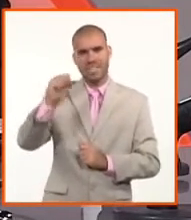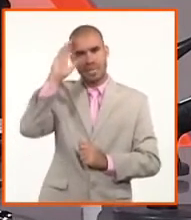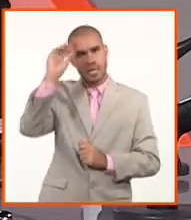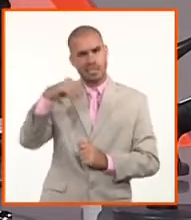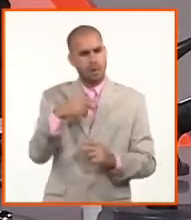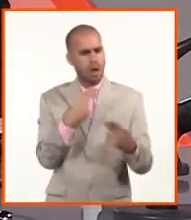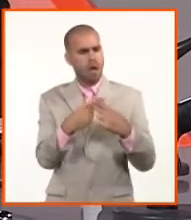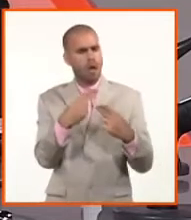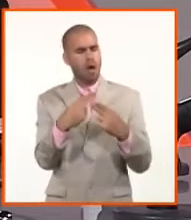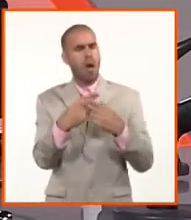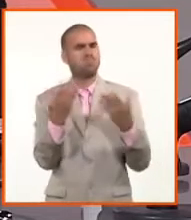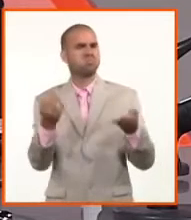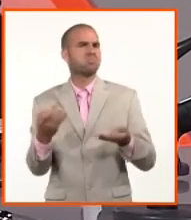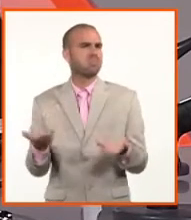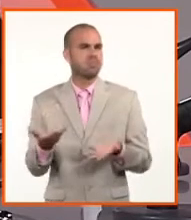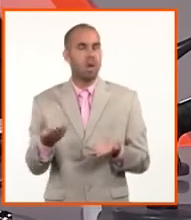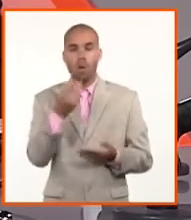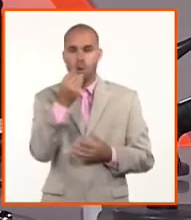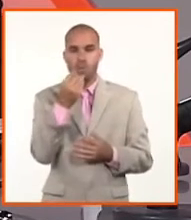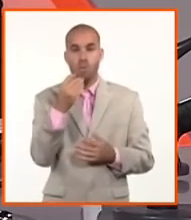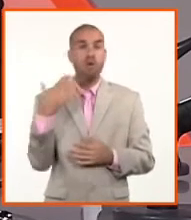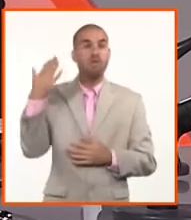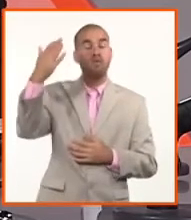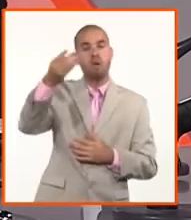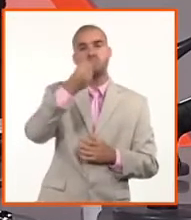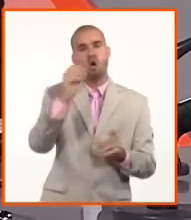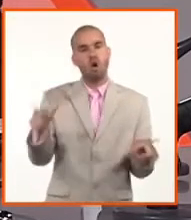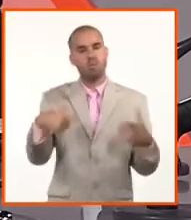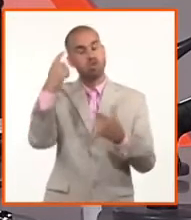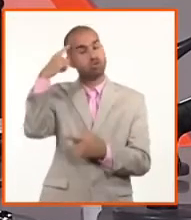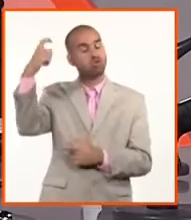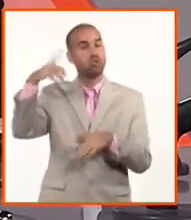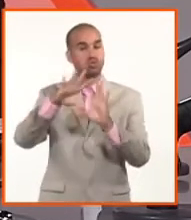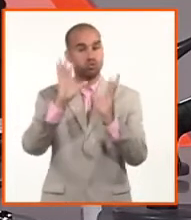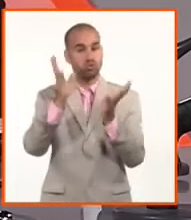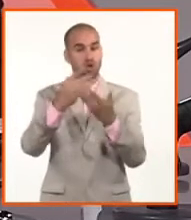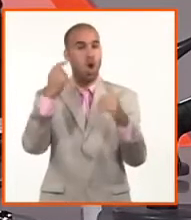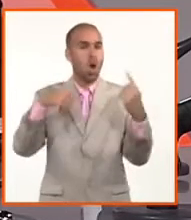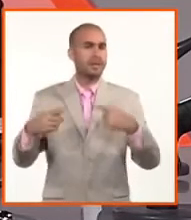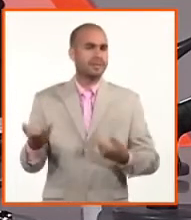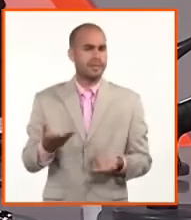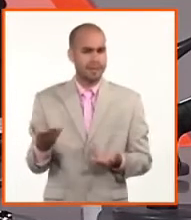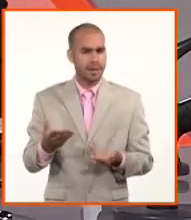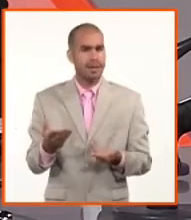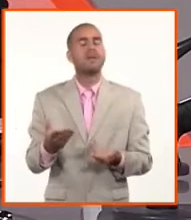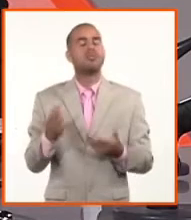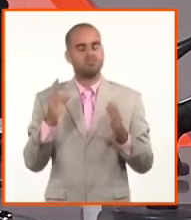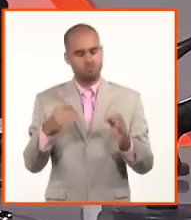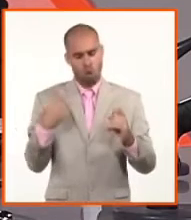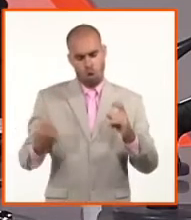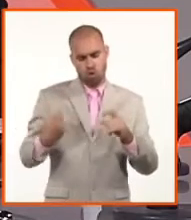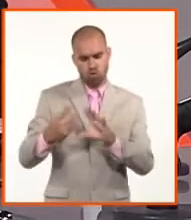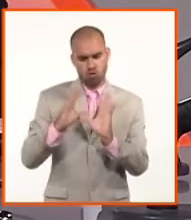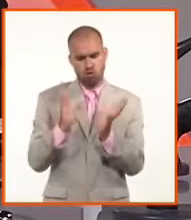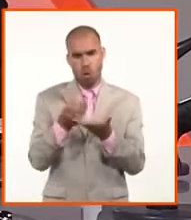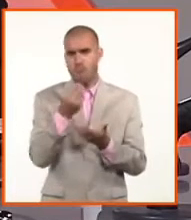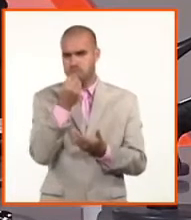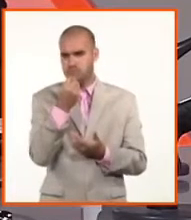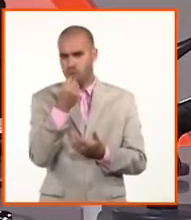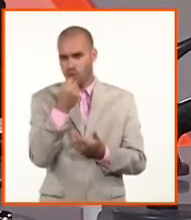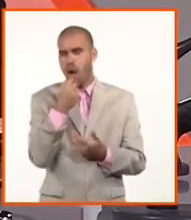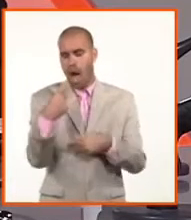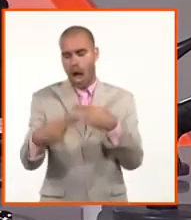que ver algún día cumplidos estos sueños que hoy, en plena juventud y calor de lucha, llevamos a